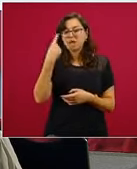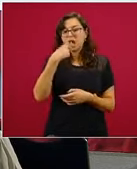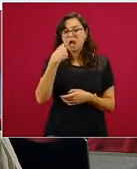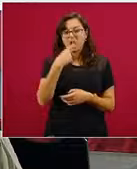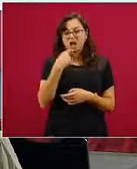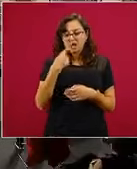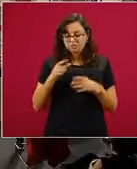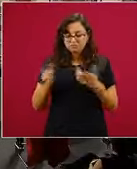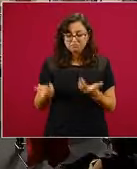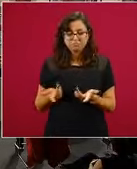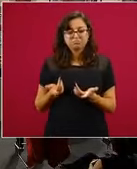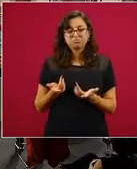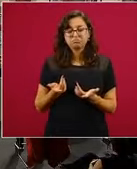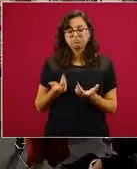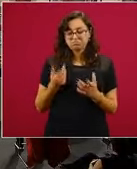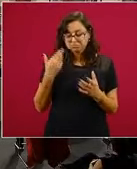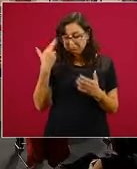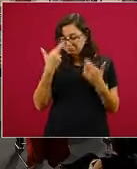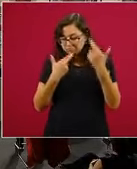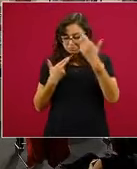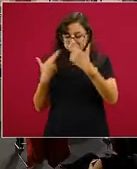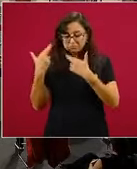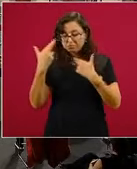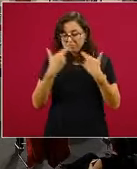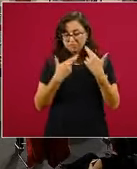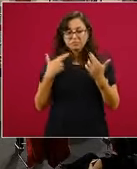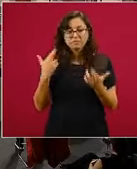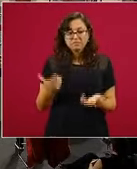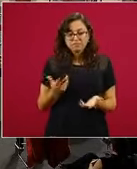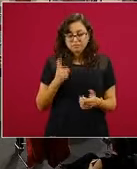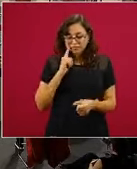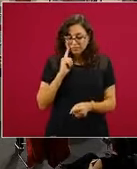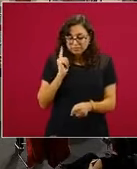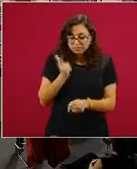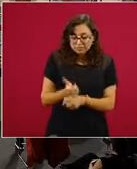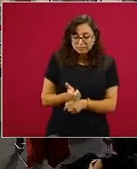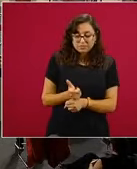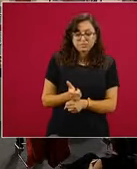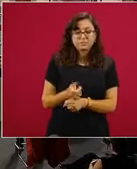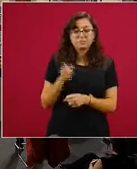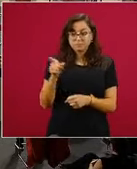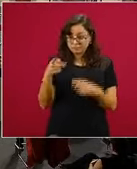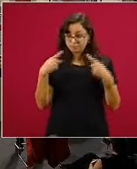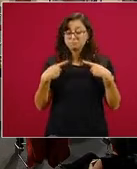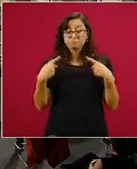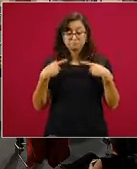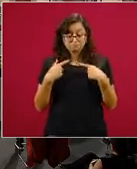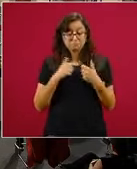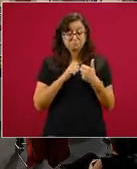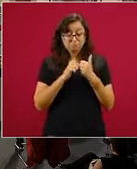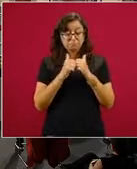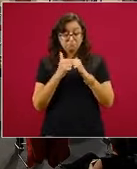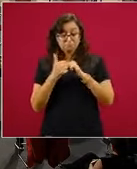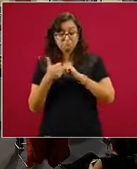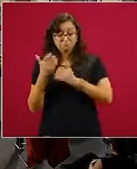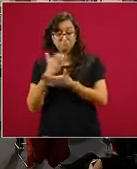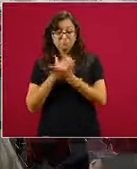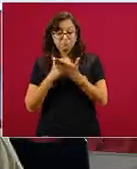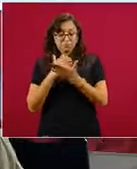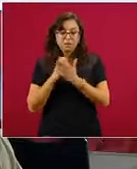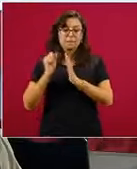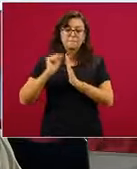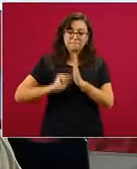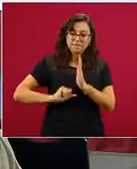un estudio de flema, básicamente. Y la forma en cómo nosotros vamos a verificar que esa persona está curando va a ser cada